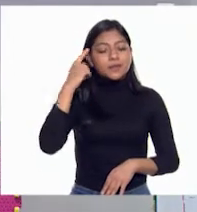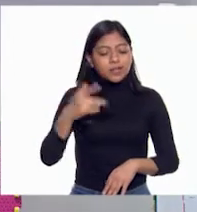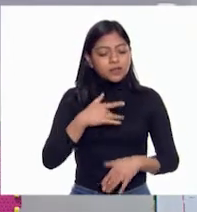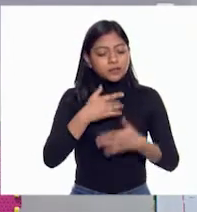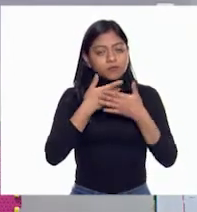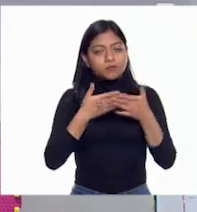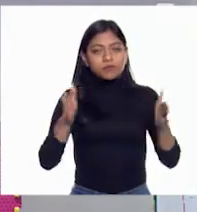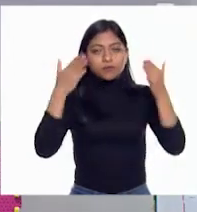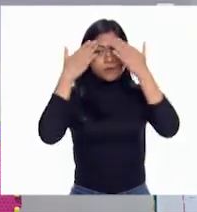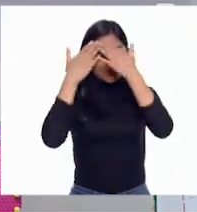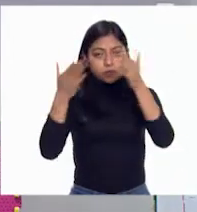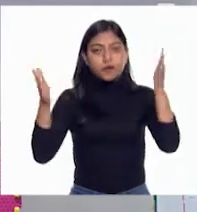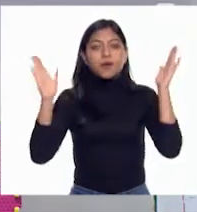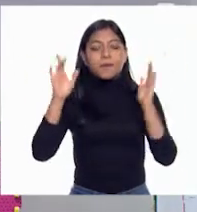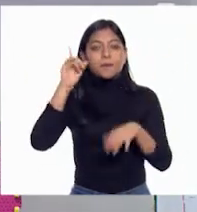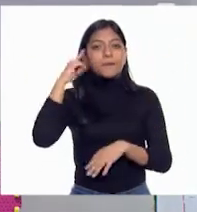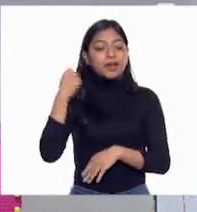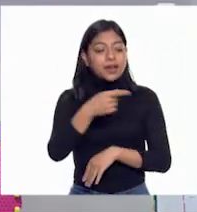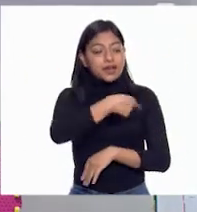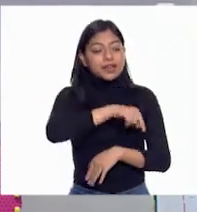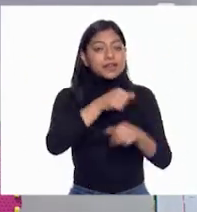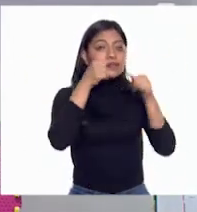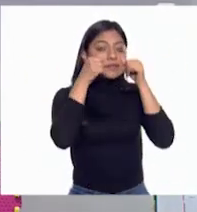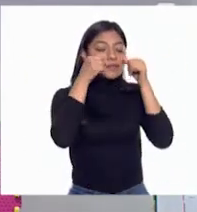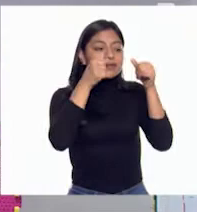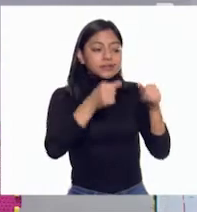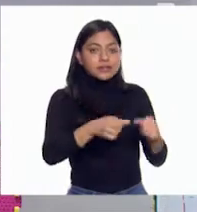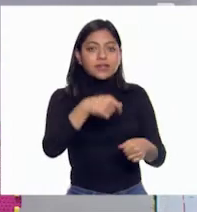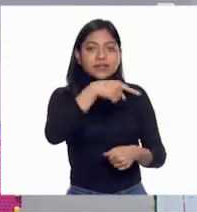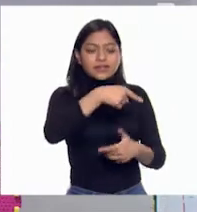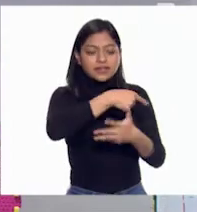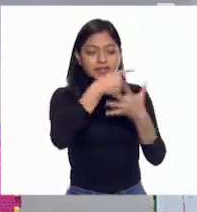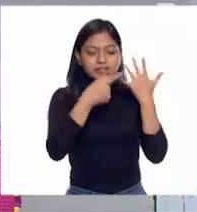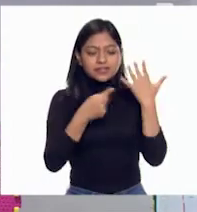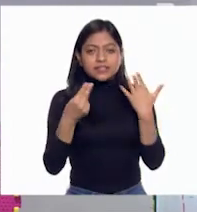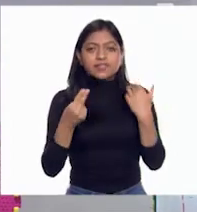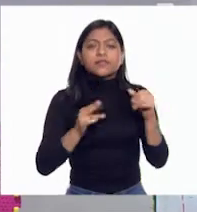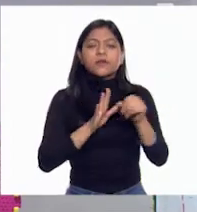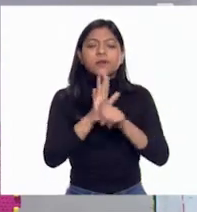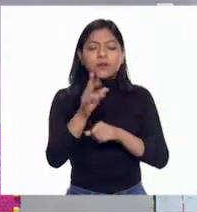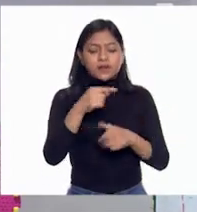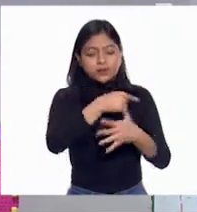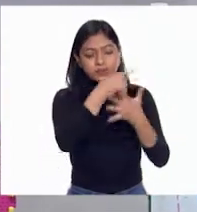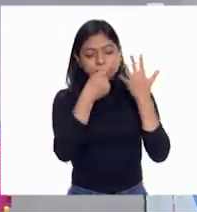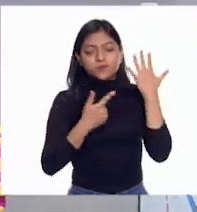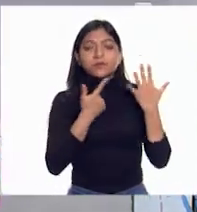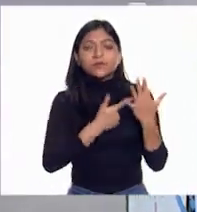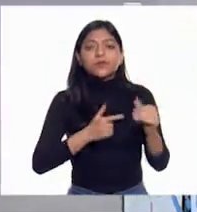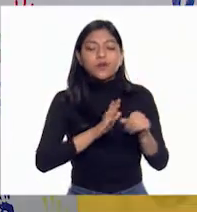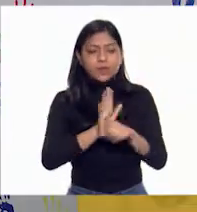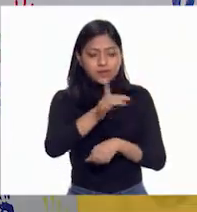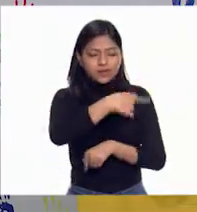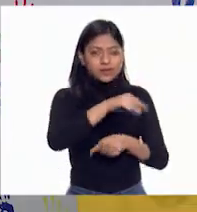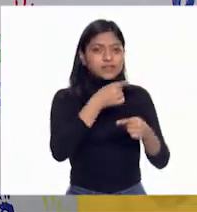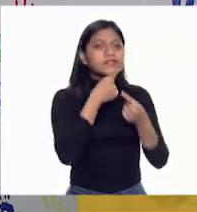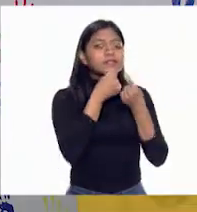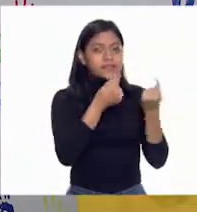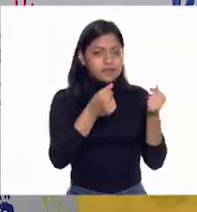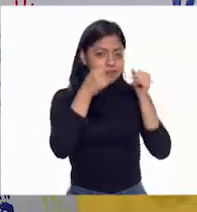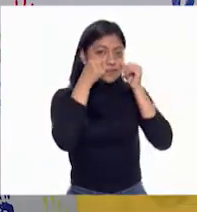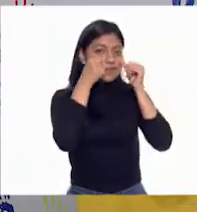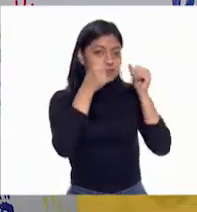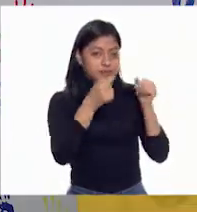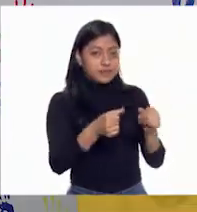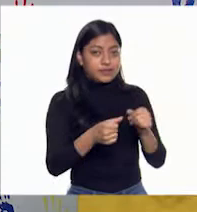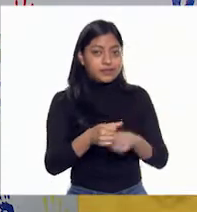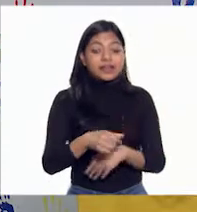corazones para realmente escuchar las necesidades e intereses de las niñas y los niños. Así es. Y por eso,